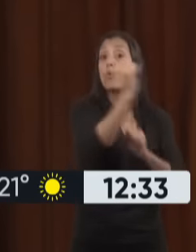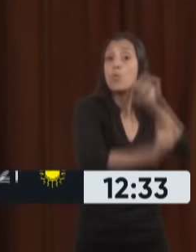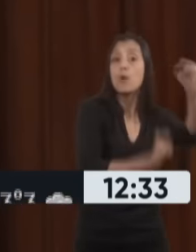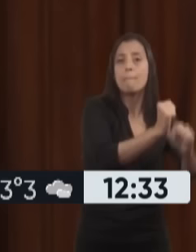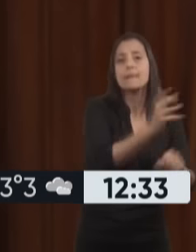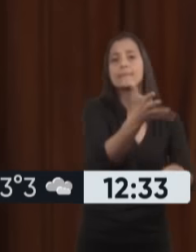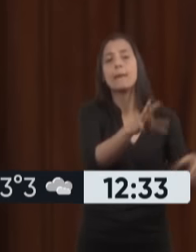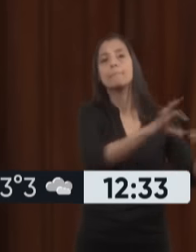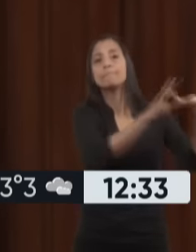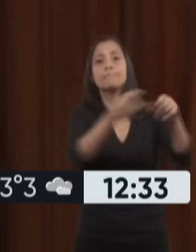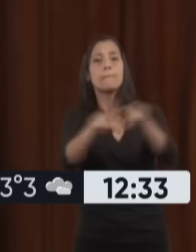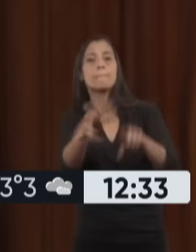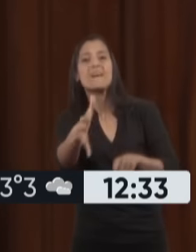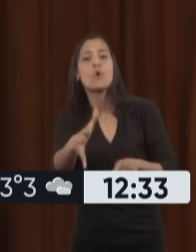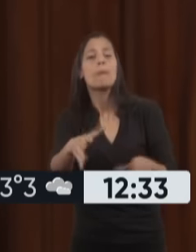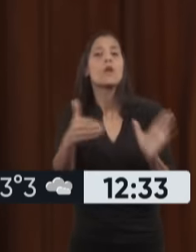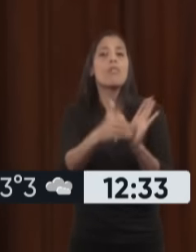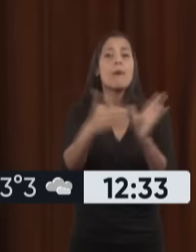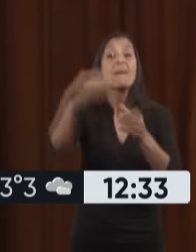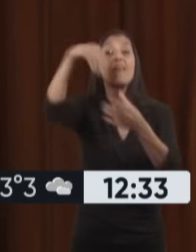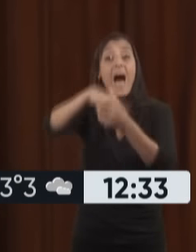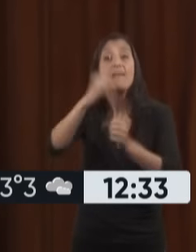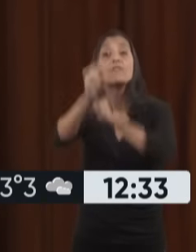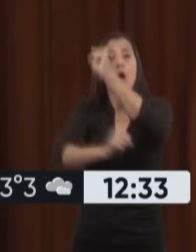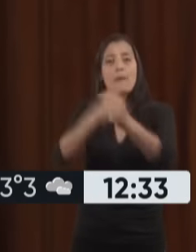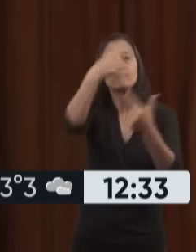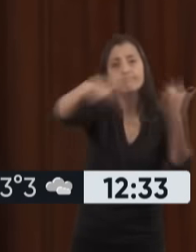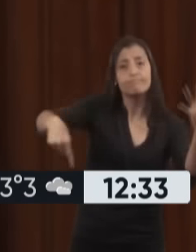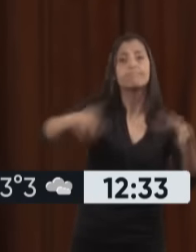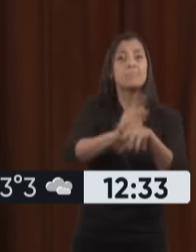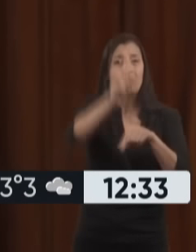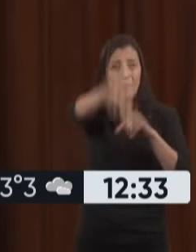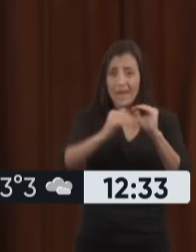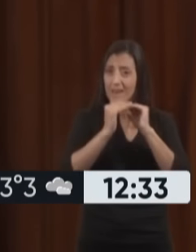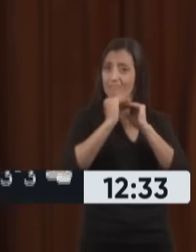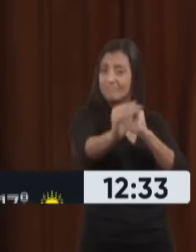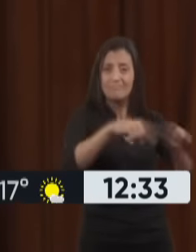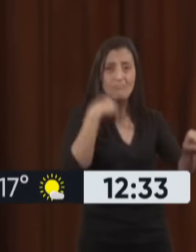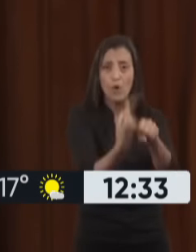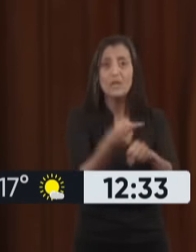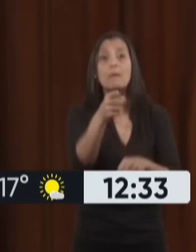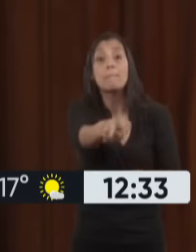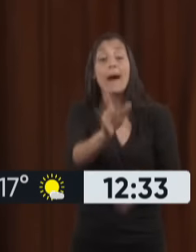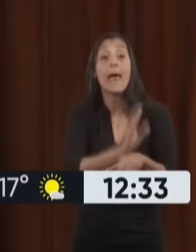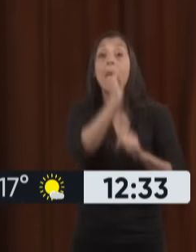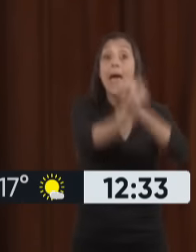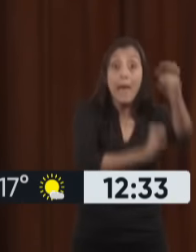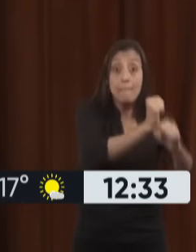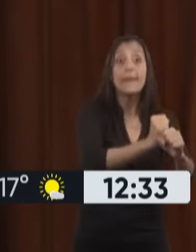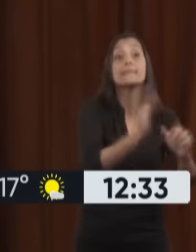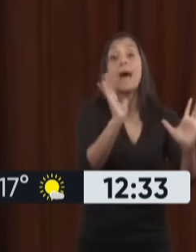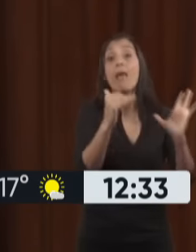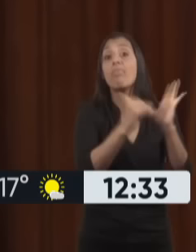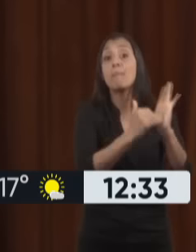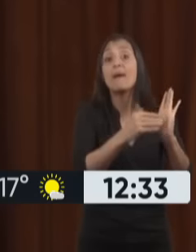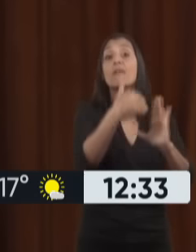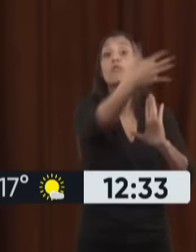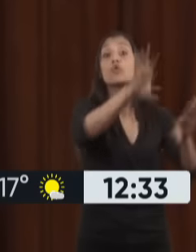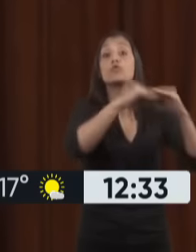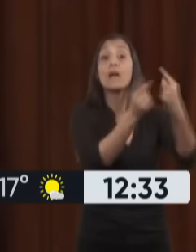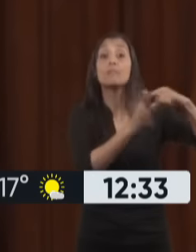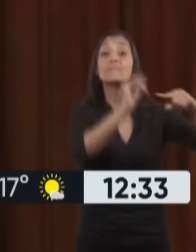al valor presente de los flujos futuros de esa empresa, la estabilidad es condición sine qua non para que su empresa valga algo.